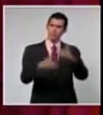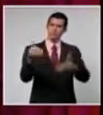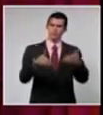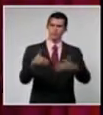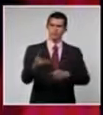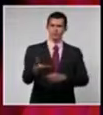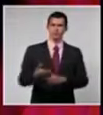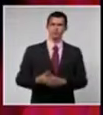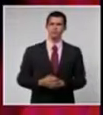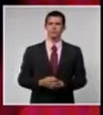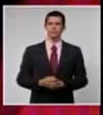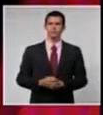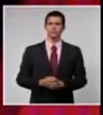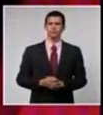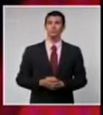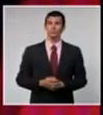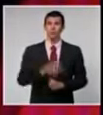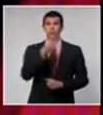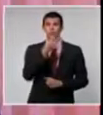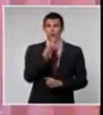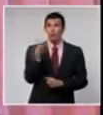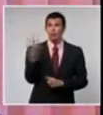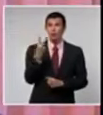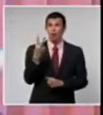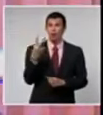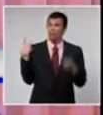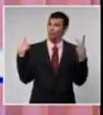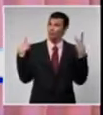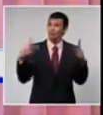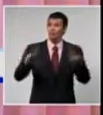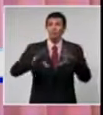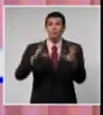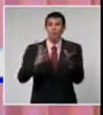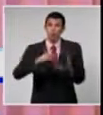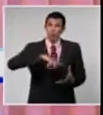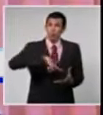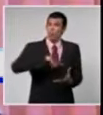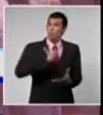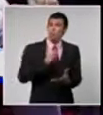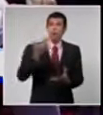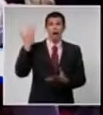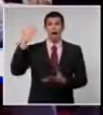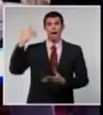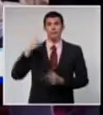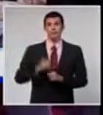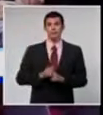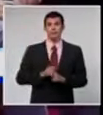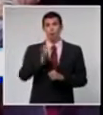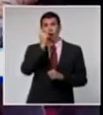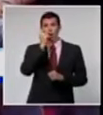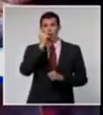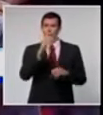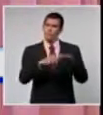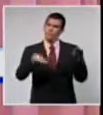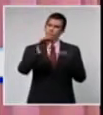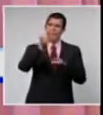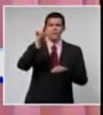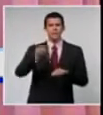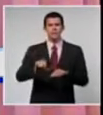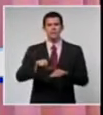Dos maestros, recalcó en las palabras de elogio el viceministro de Cultura Fernando Rojas, quien en sucinto resumen expuso